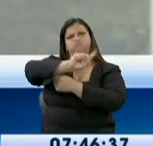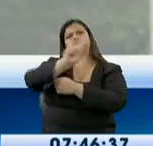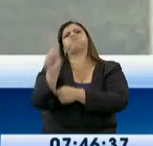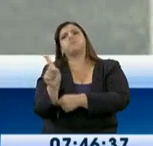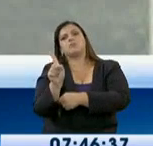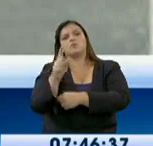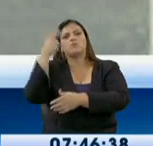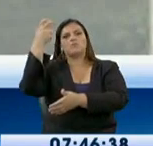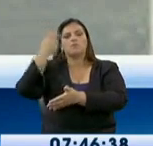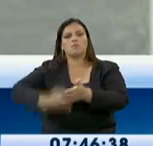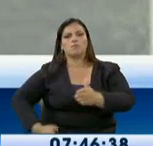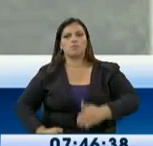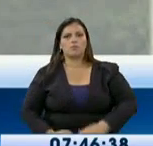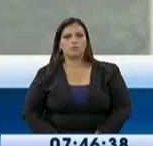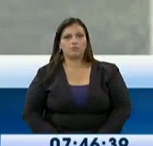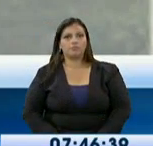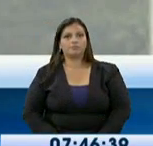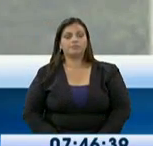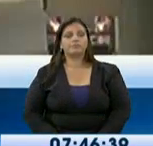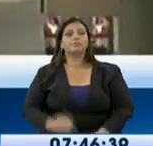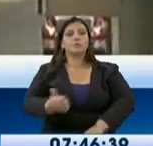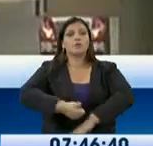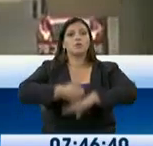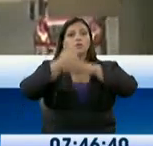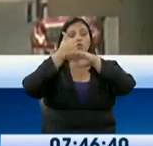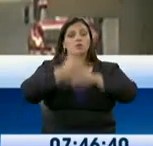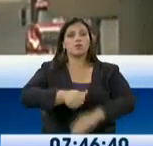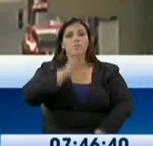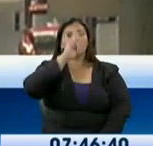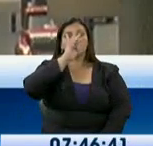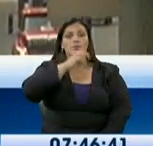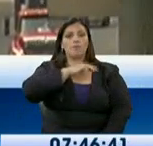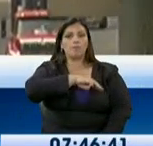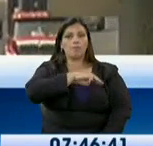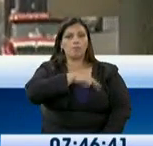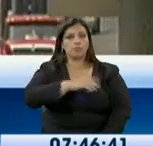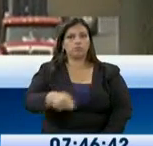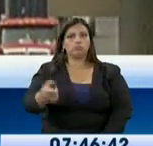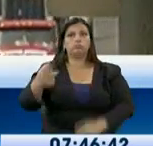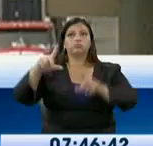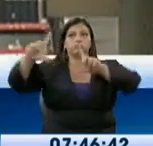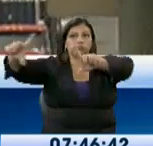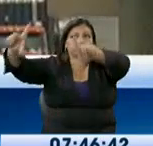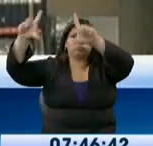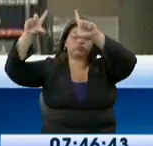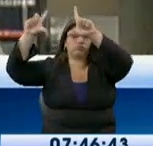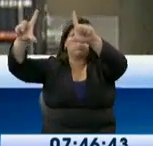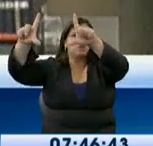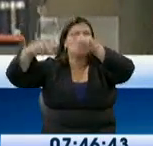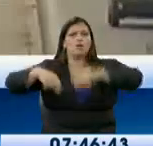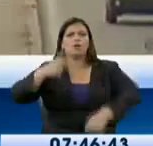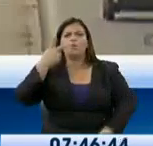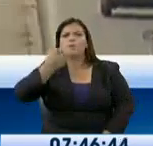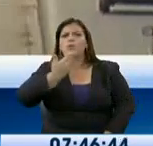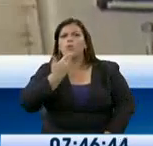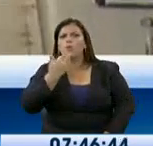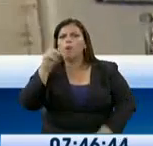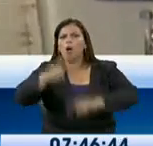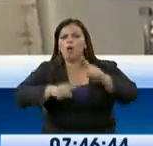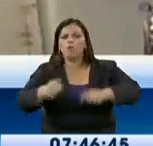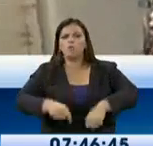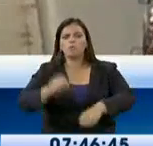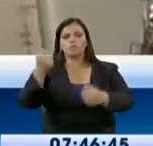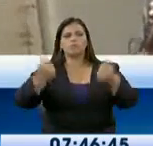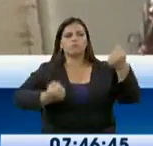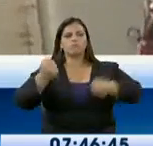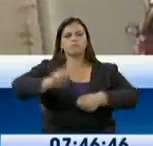Desde ya anuncian las autoridades de la Agencia de Tránsito Municipal cuál es el costo por exceder el límite de velocidad permitido. Estos avisos se